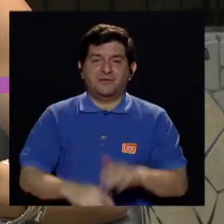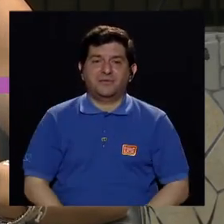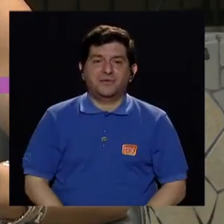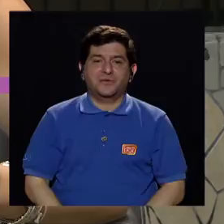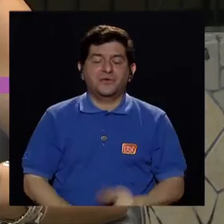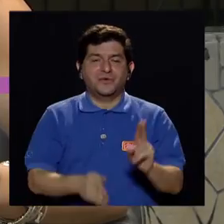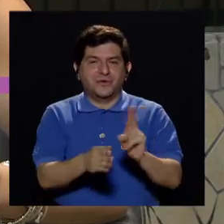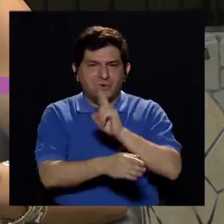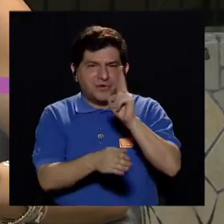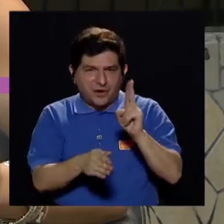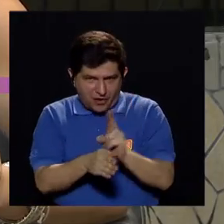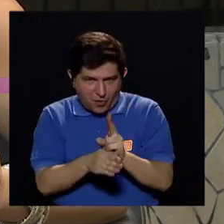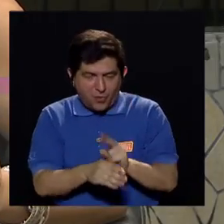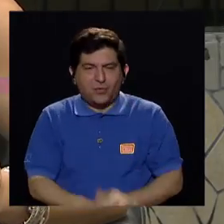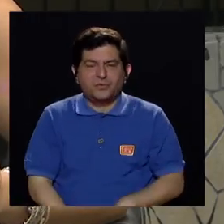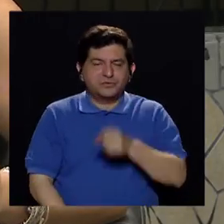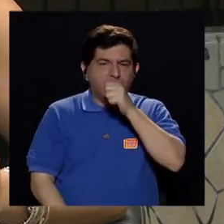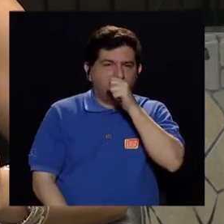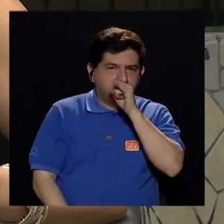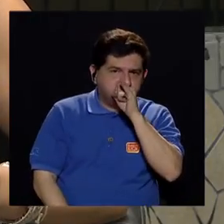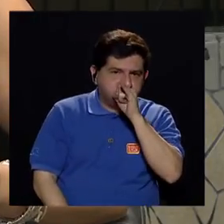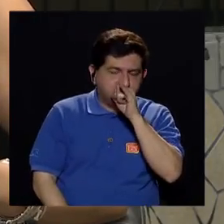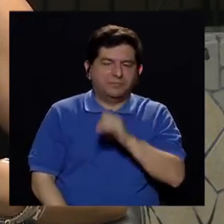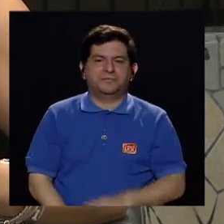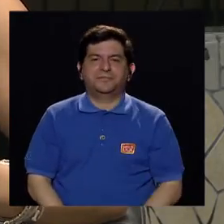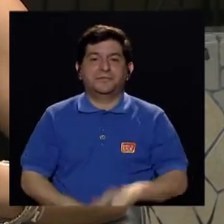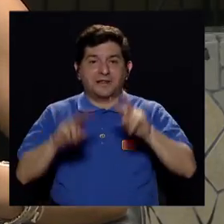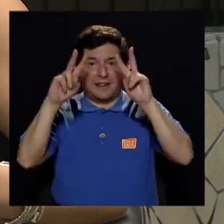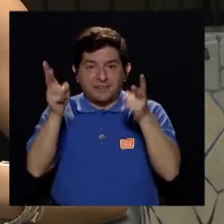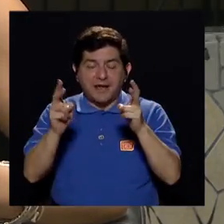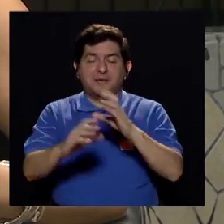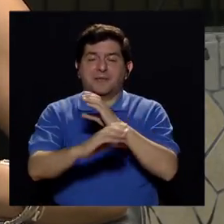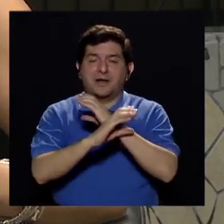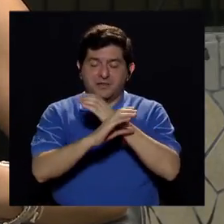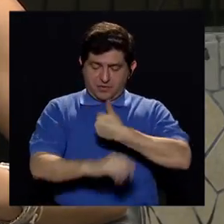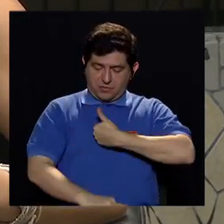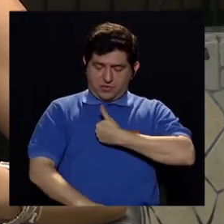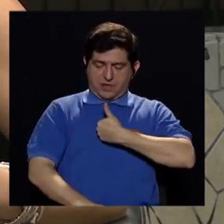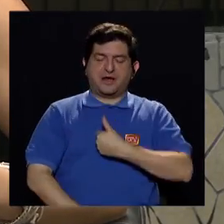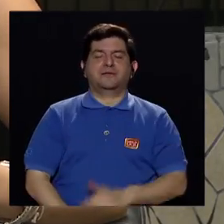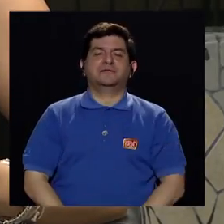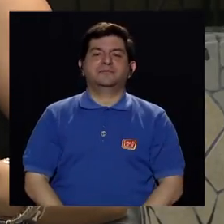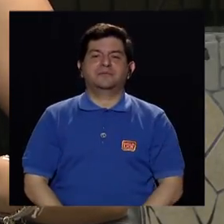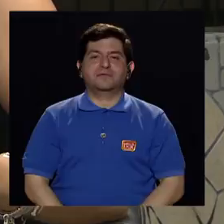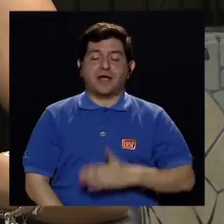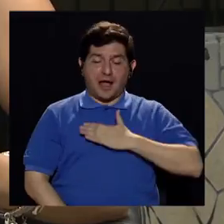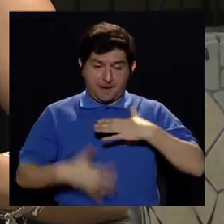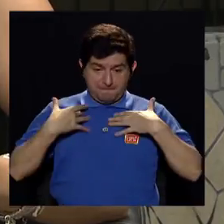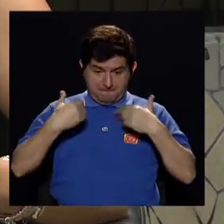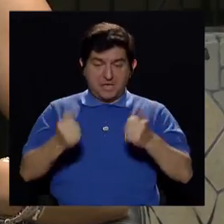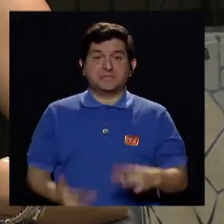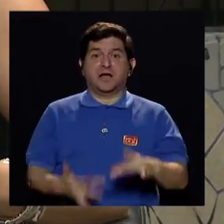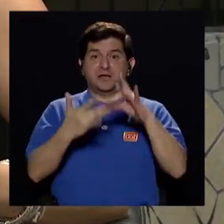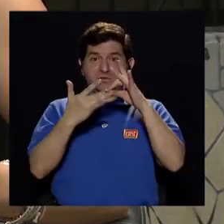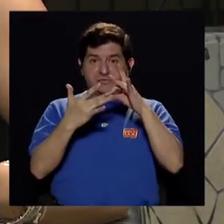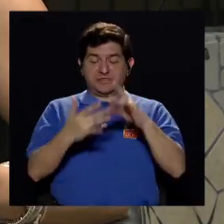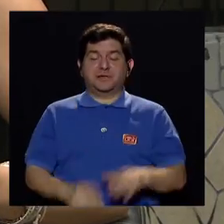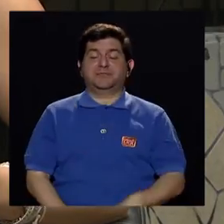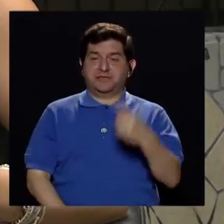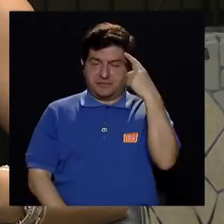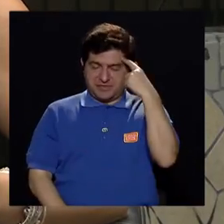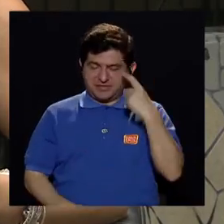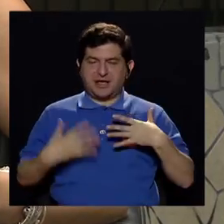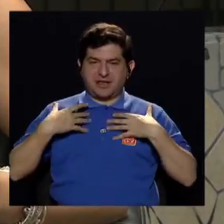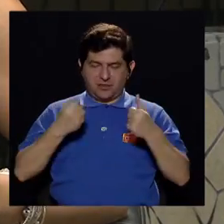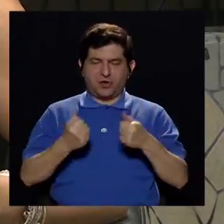uso, el uso del preservativo, el tema de cuidarme, del autocuidado de mi salud, sobre todo mi salud sexual, esto